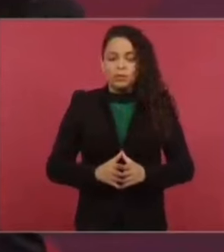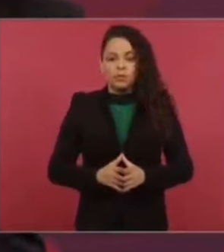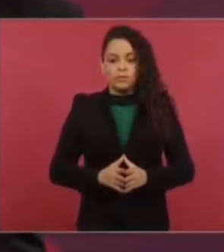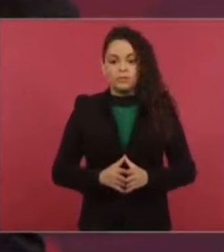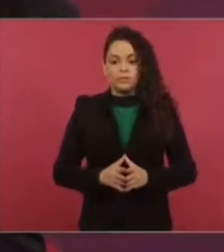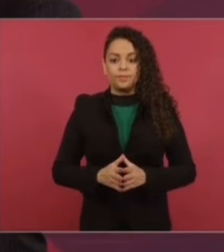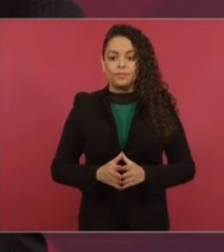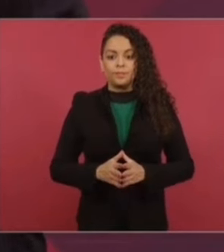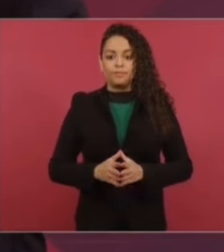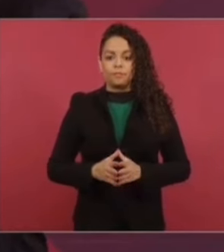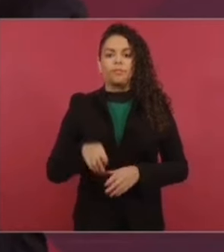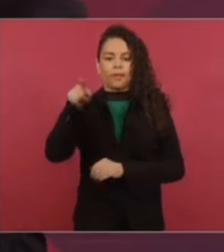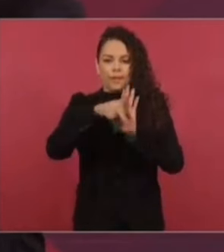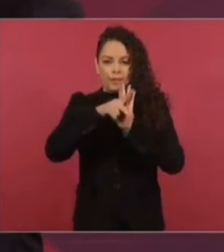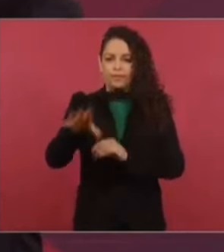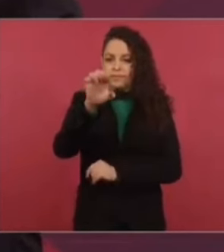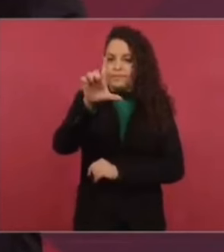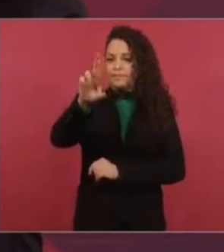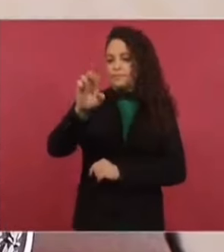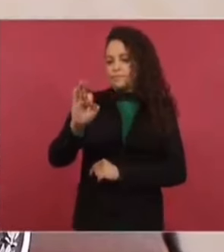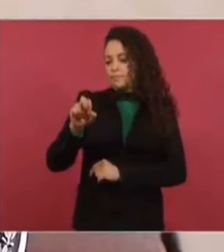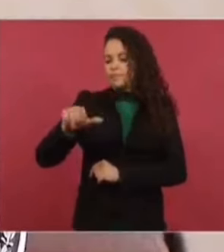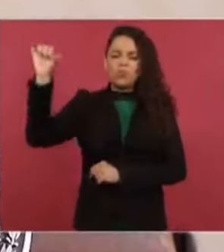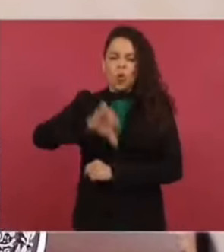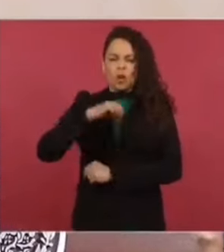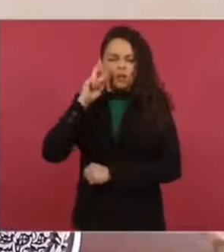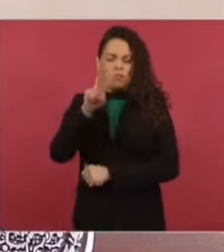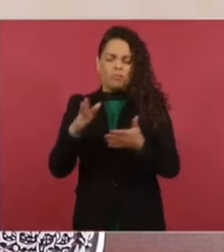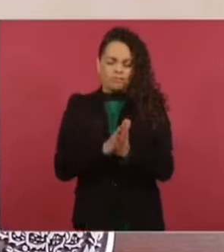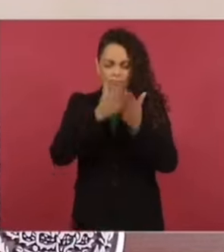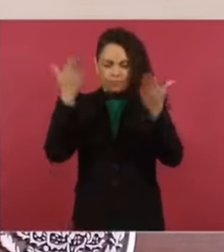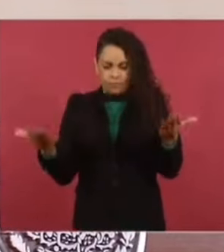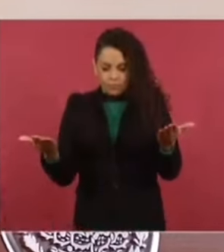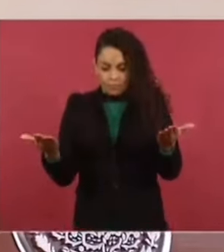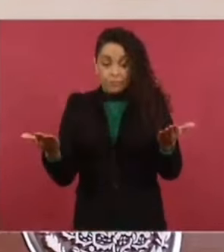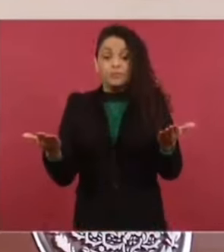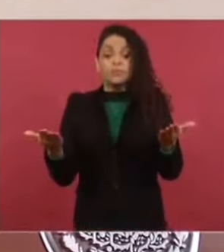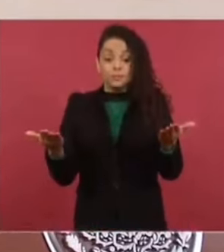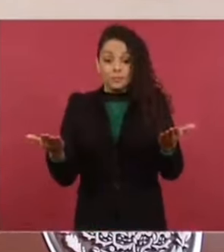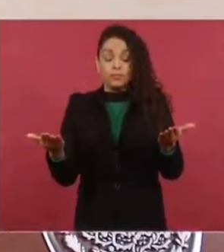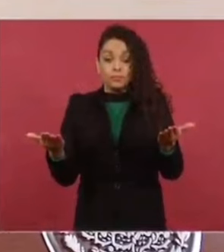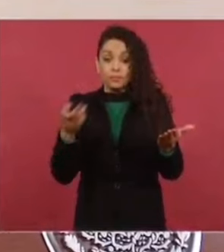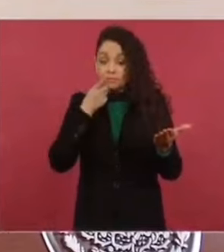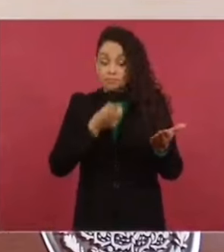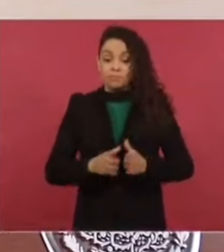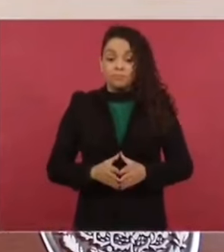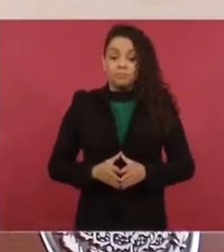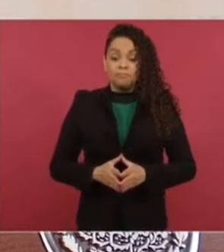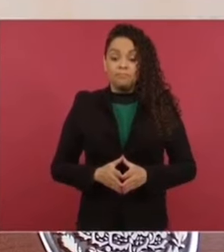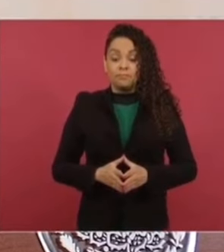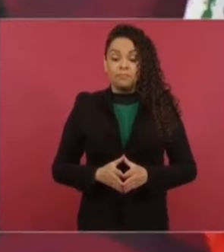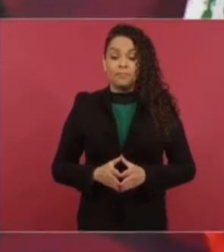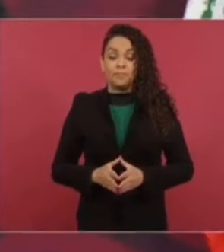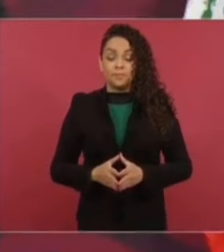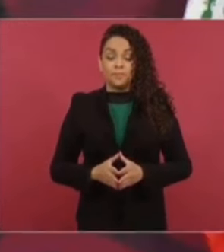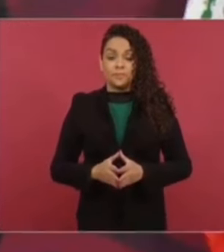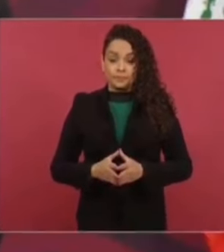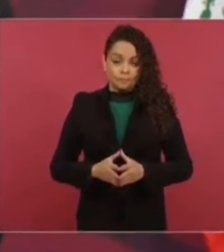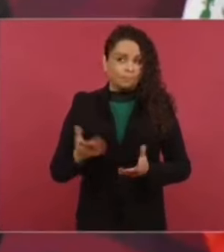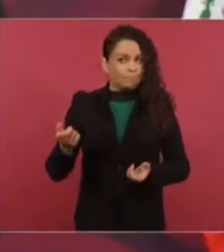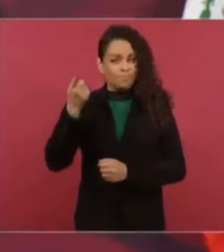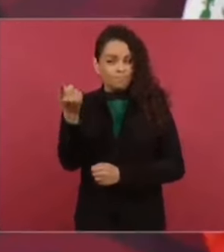leo, en el Reforma, a pesar de que el presidente, lo mismo, les ha pedido a los